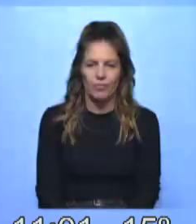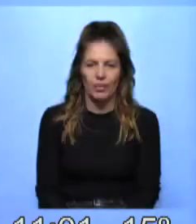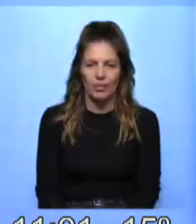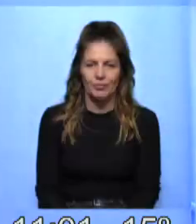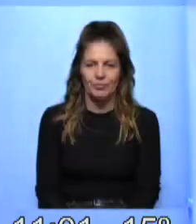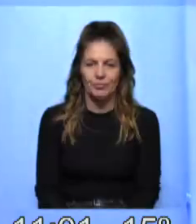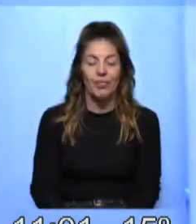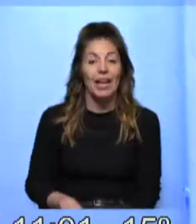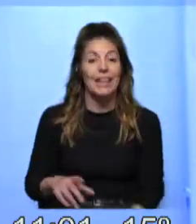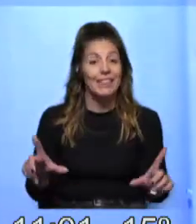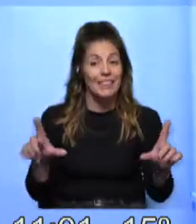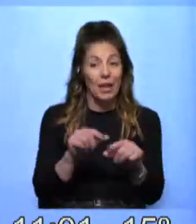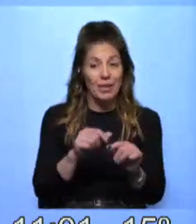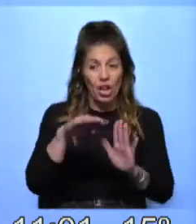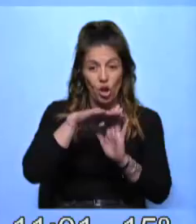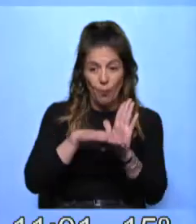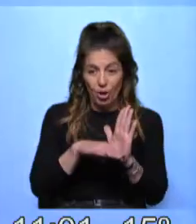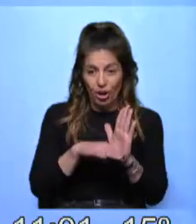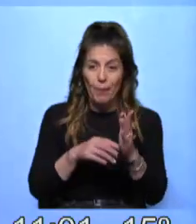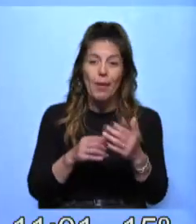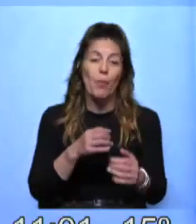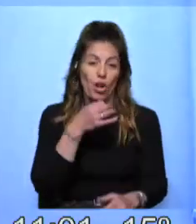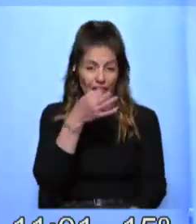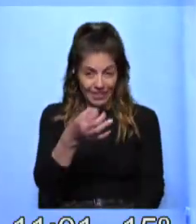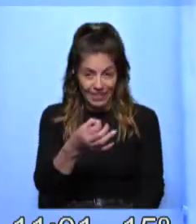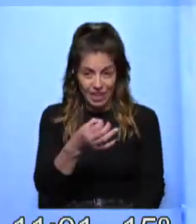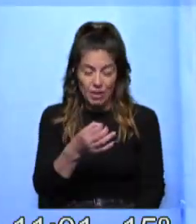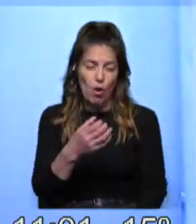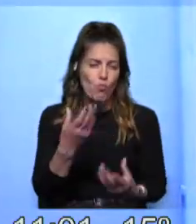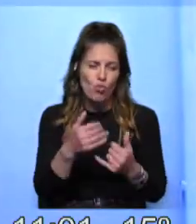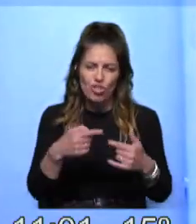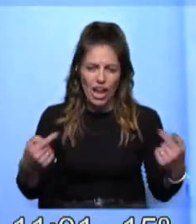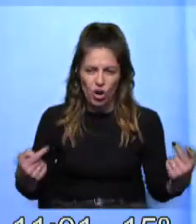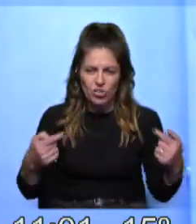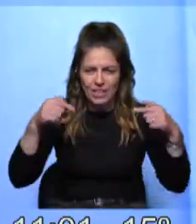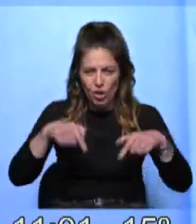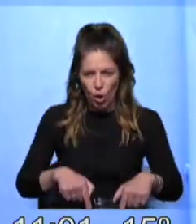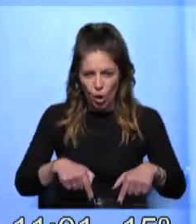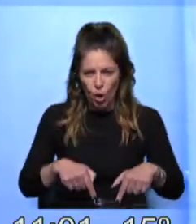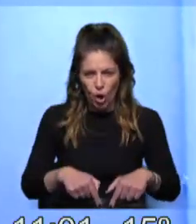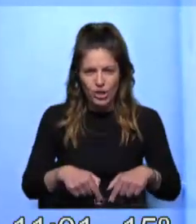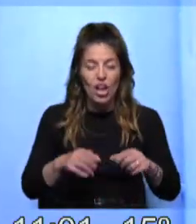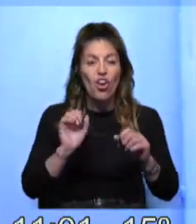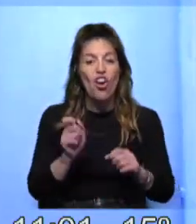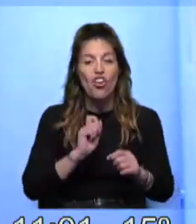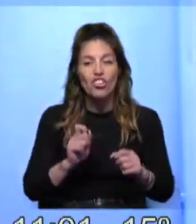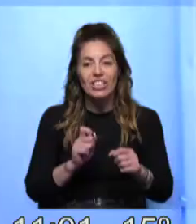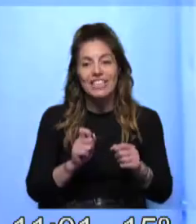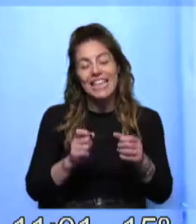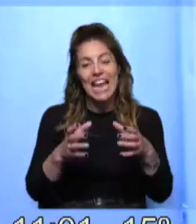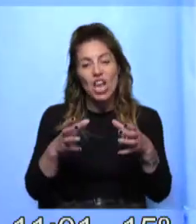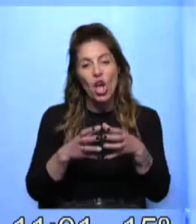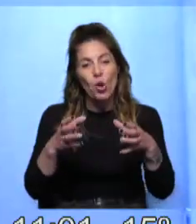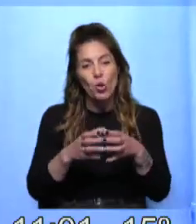señores, señores, ya estamos terminando el programa, pero como se lo dijimos, una catarata de cosas que teníamos en el día de hoy. Estamos con quién, con los Alieri de